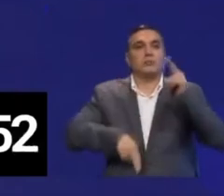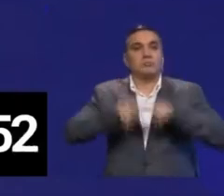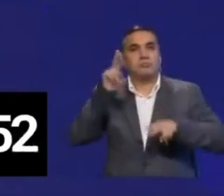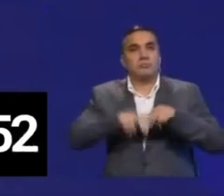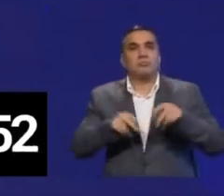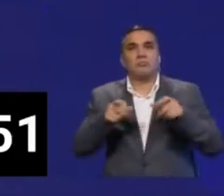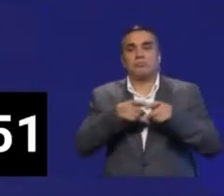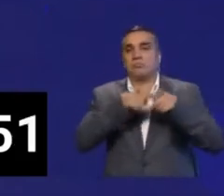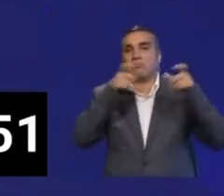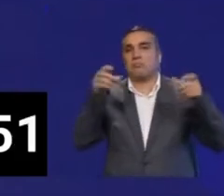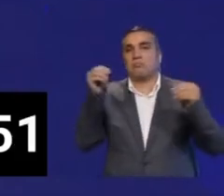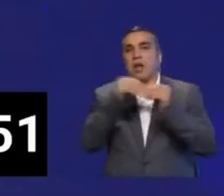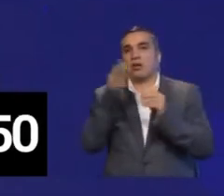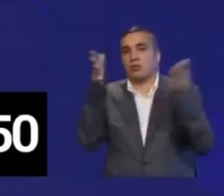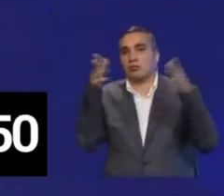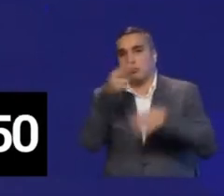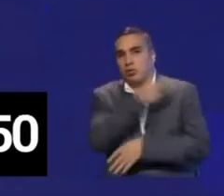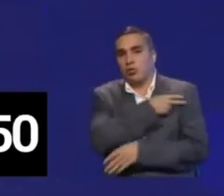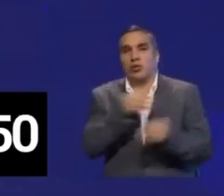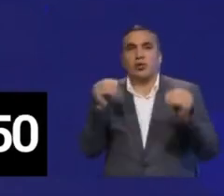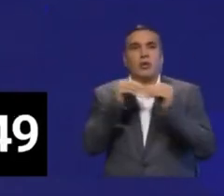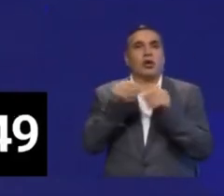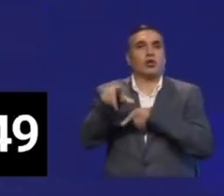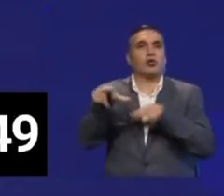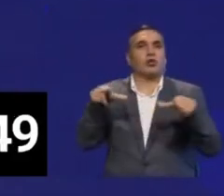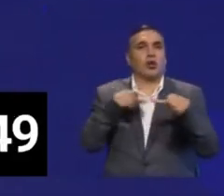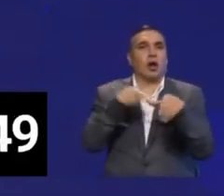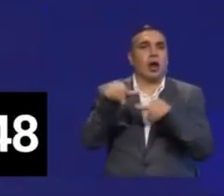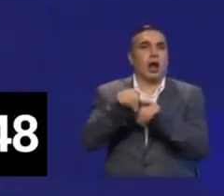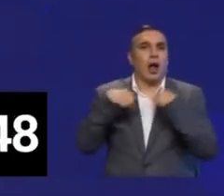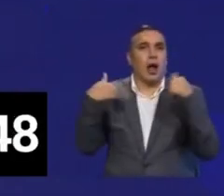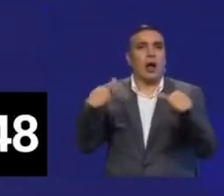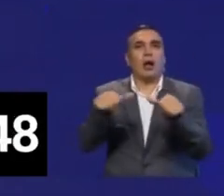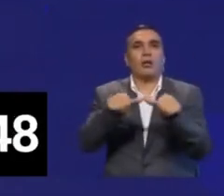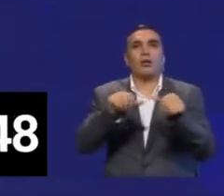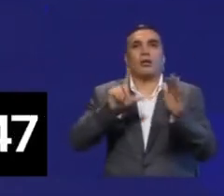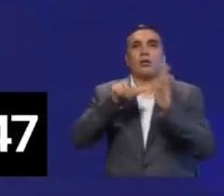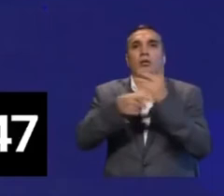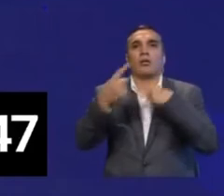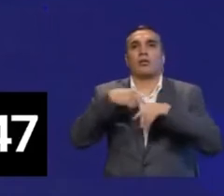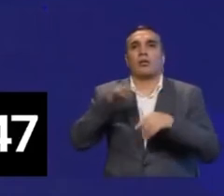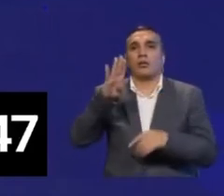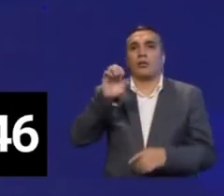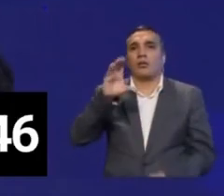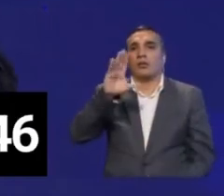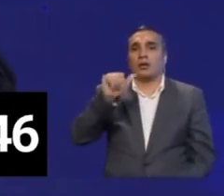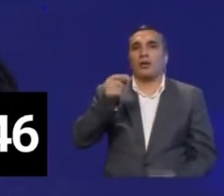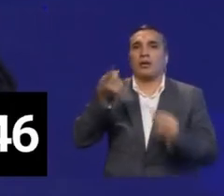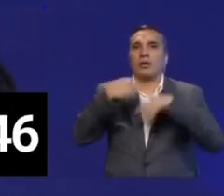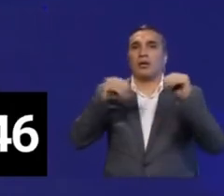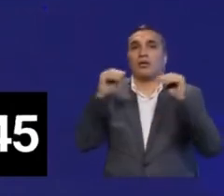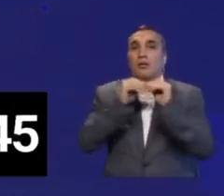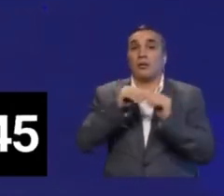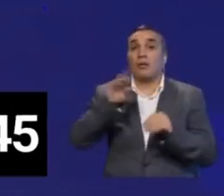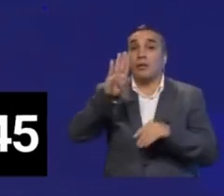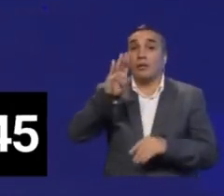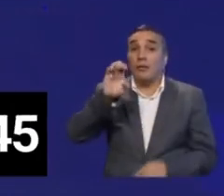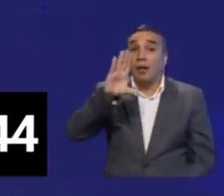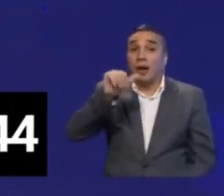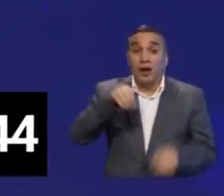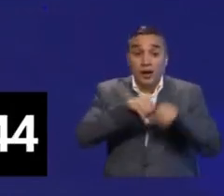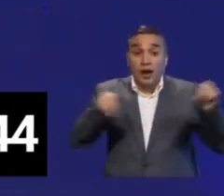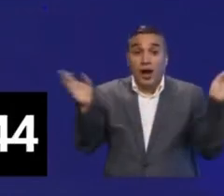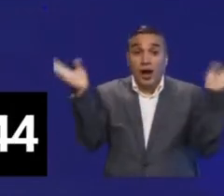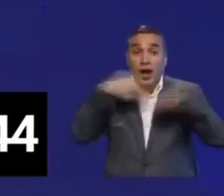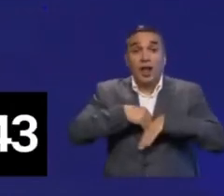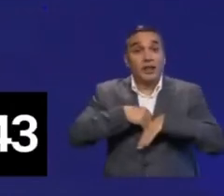en más docentes, en más laboratorios. Luego, volverán las becas, ecuatorianos. Volverán las becas, las que